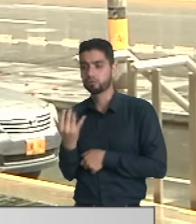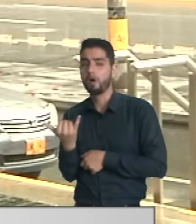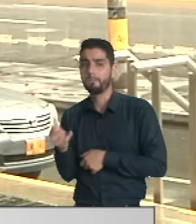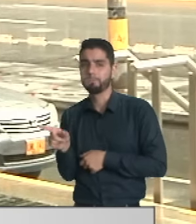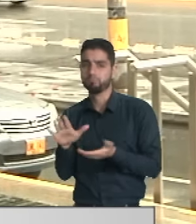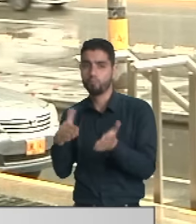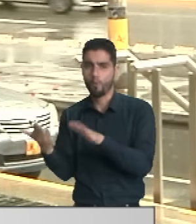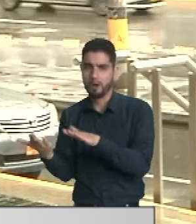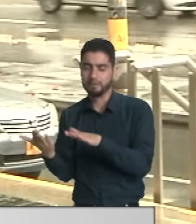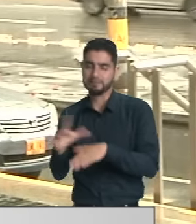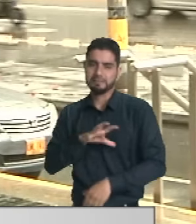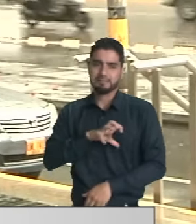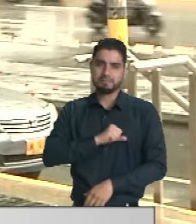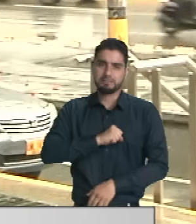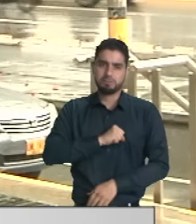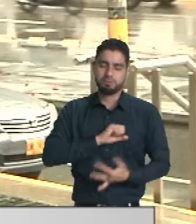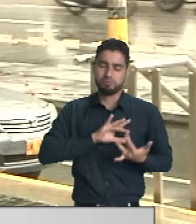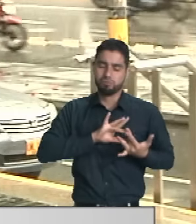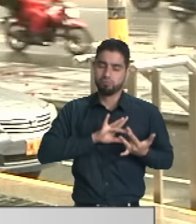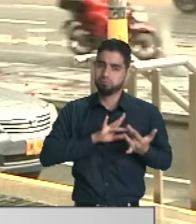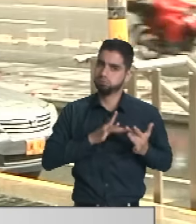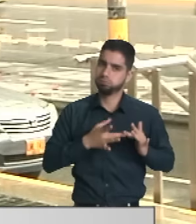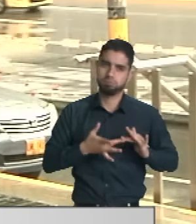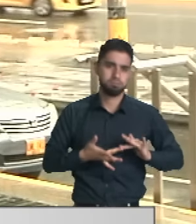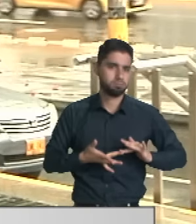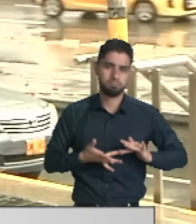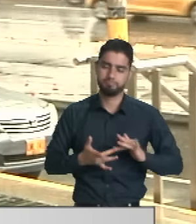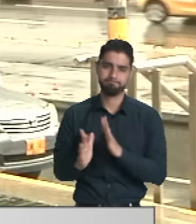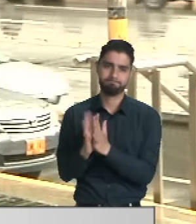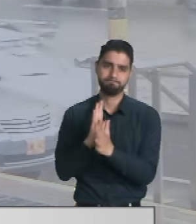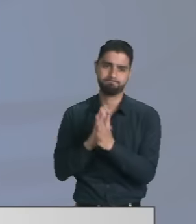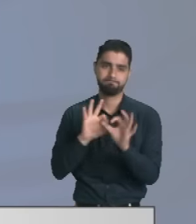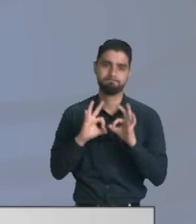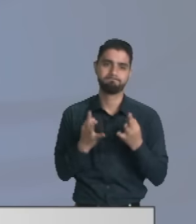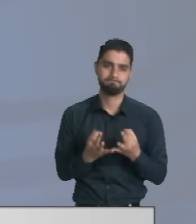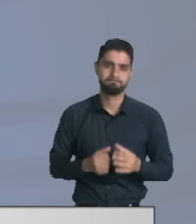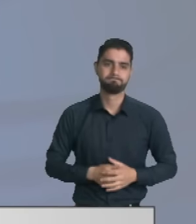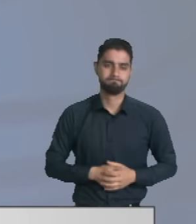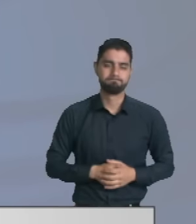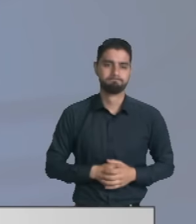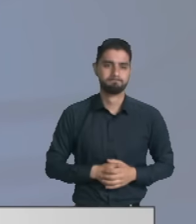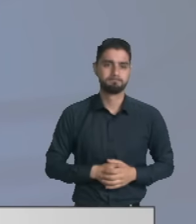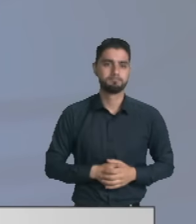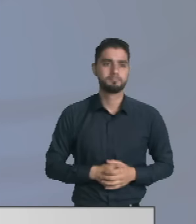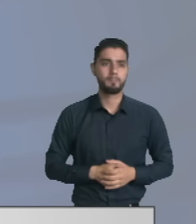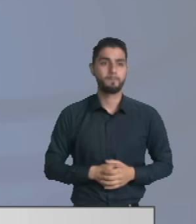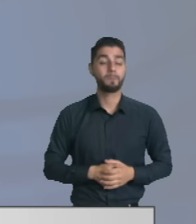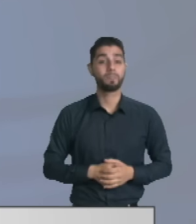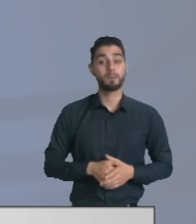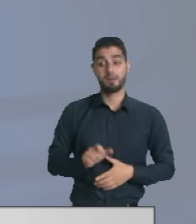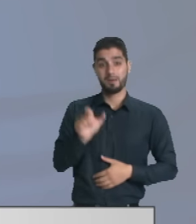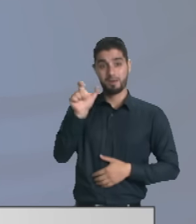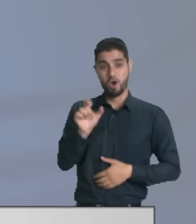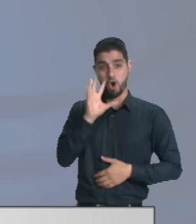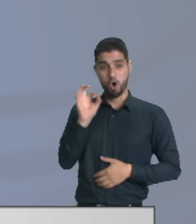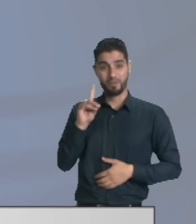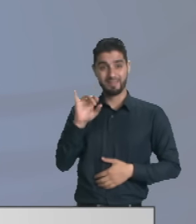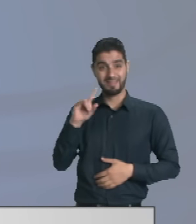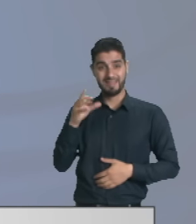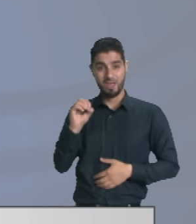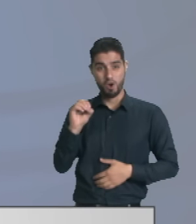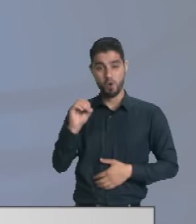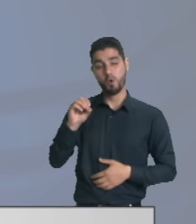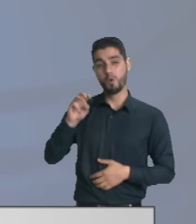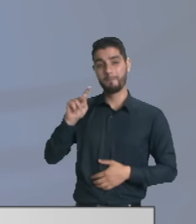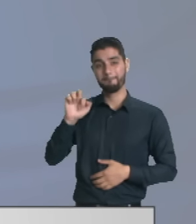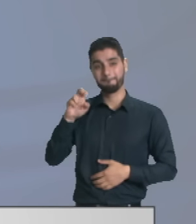Antioquia. Doloroso, muy doloroso su testimonio. El sargento segundo Diego Armando Marín López